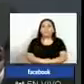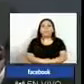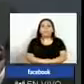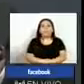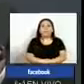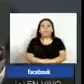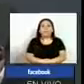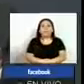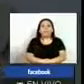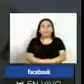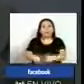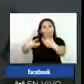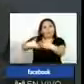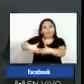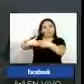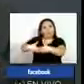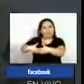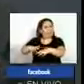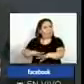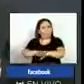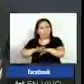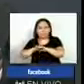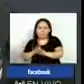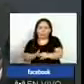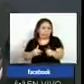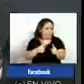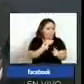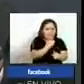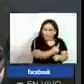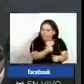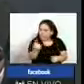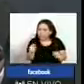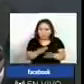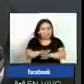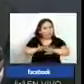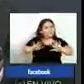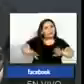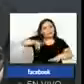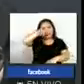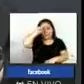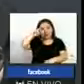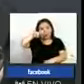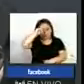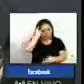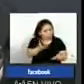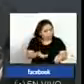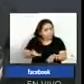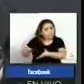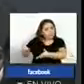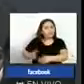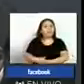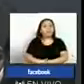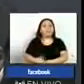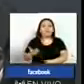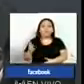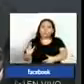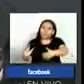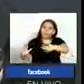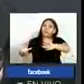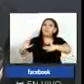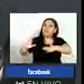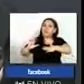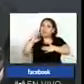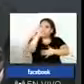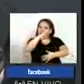Nuestras plantas han devuelto a la totalidad de los trabajadores en su trabajo. Estamos comprometidos con el